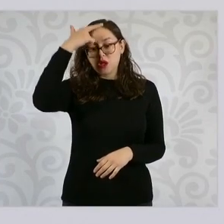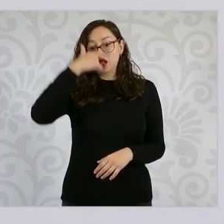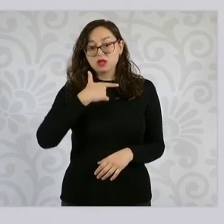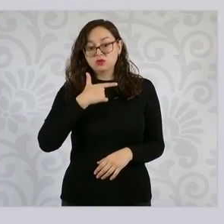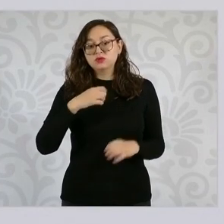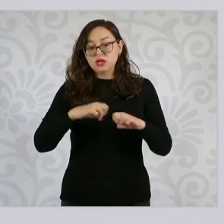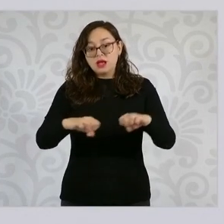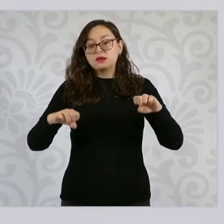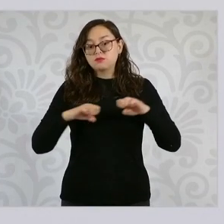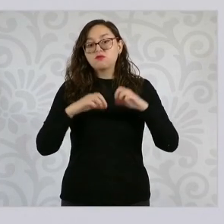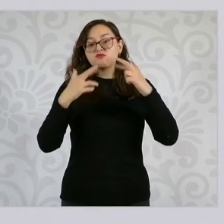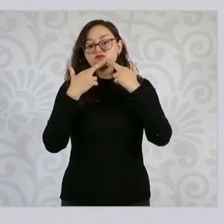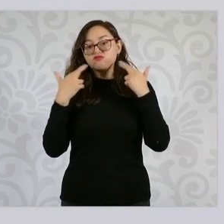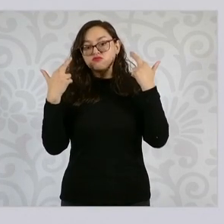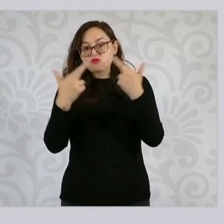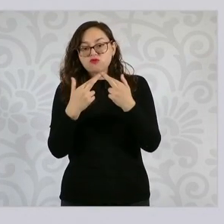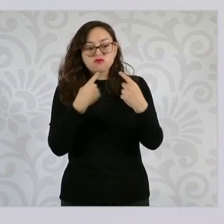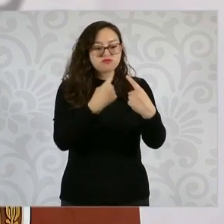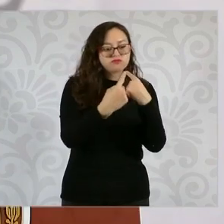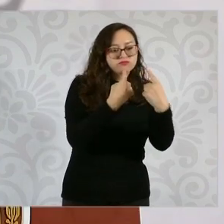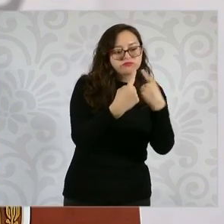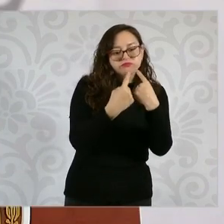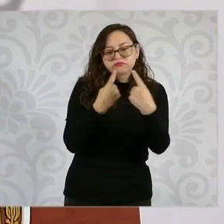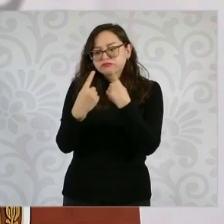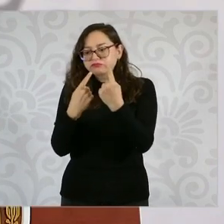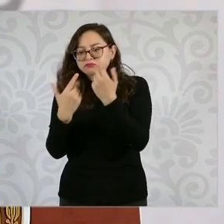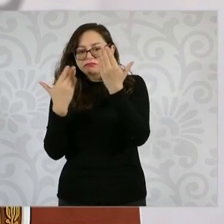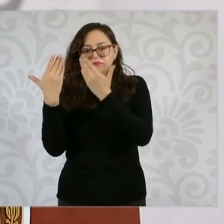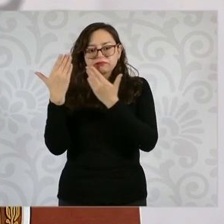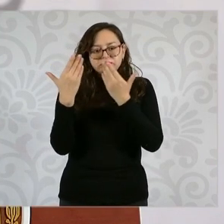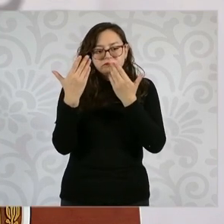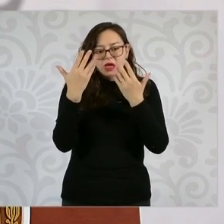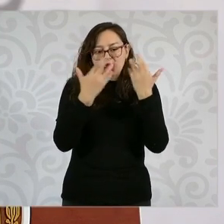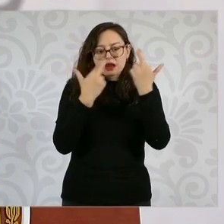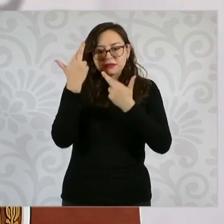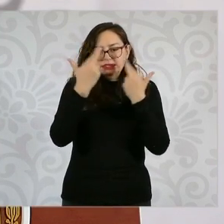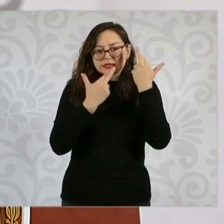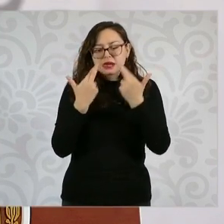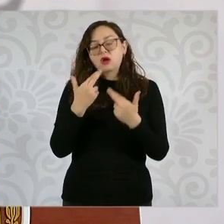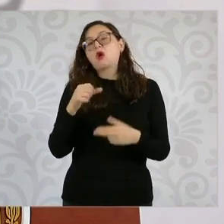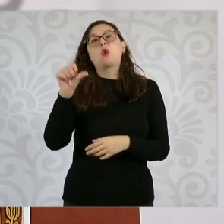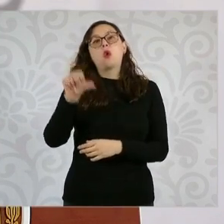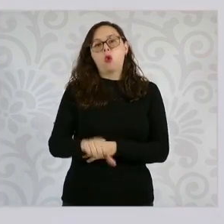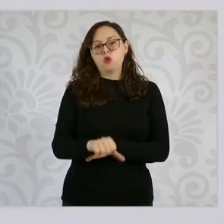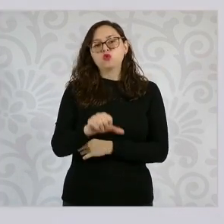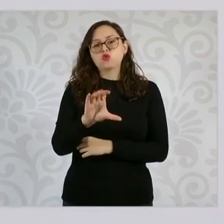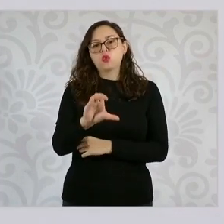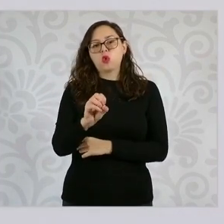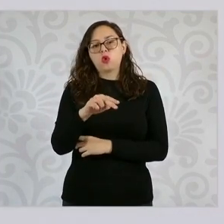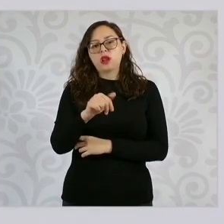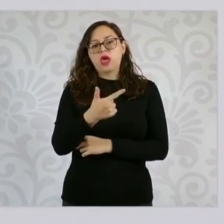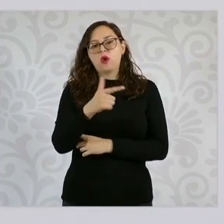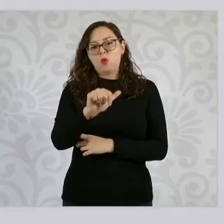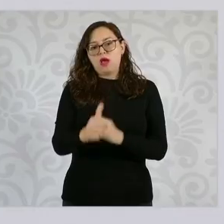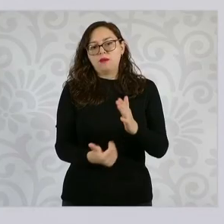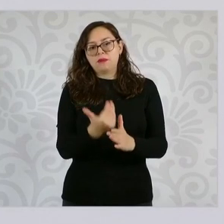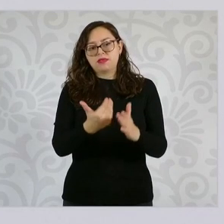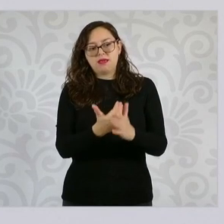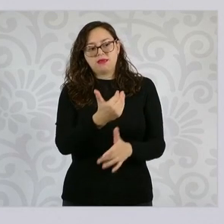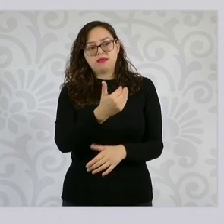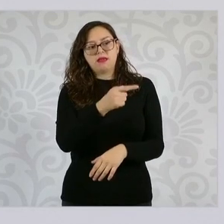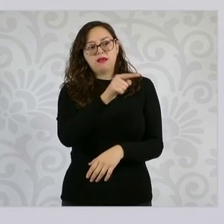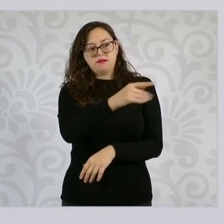interna para poder evaluar los avances. Me informó la Conagua esta mañana, son 4 plantas de bombeo en